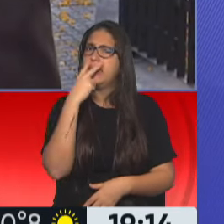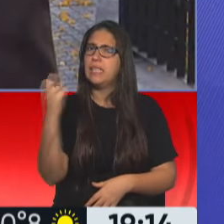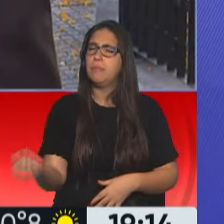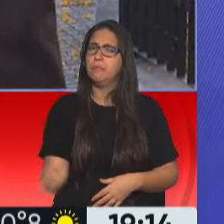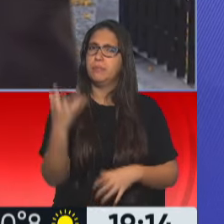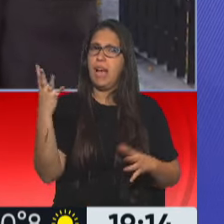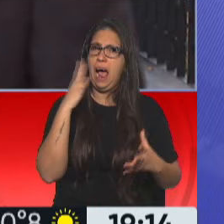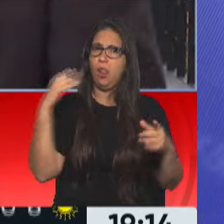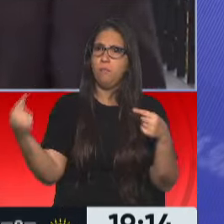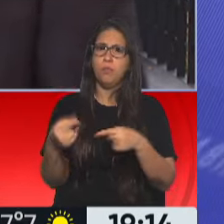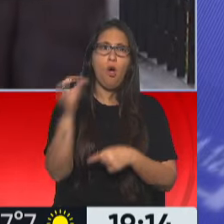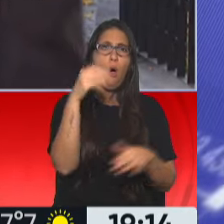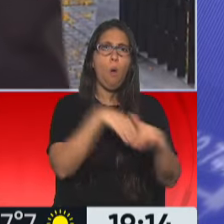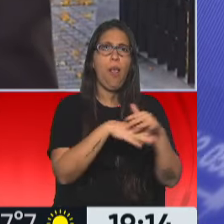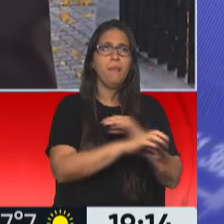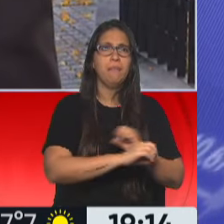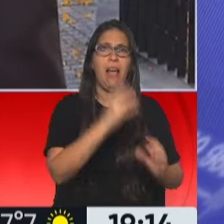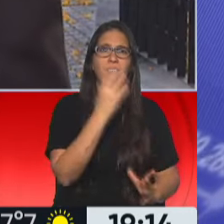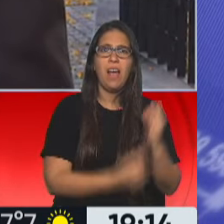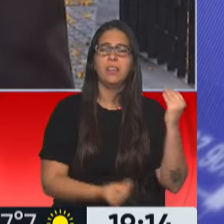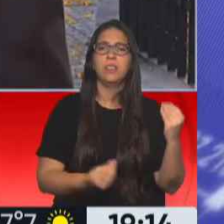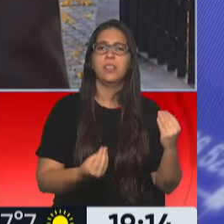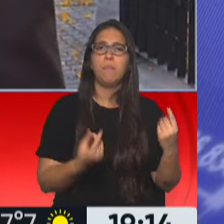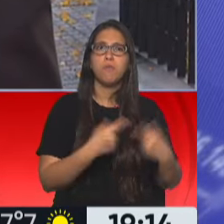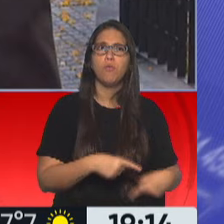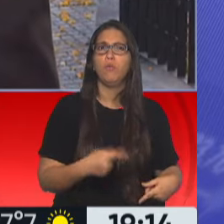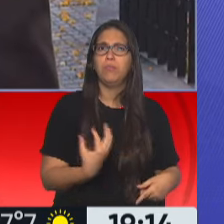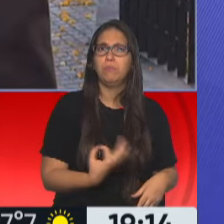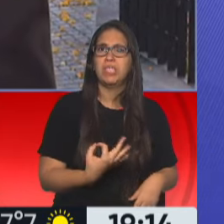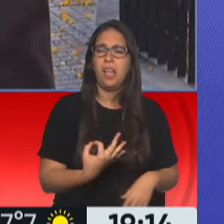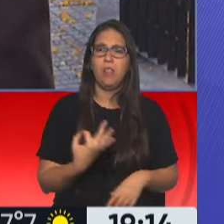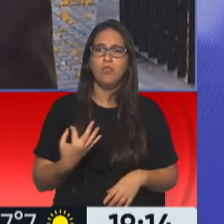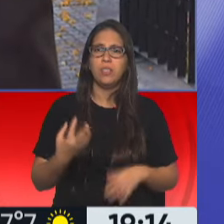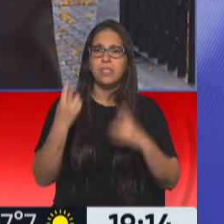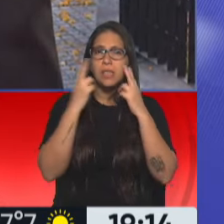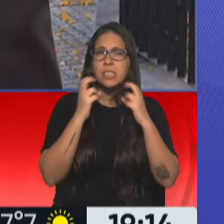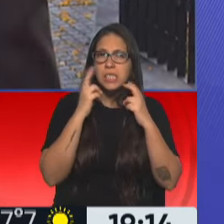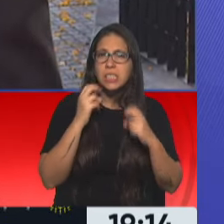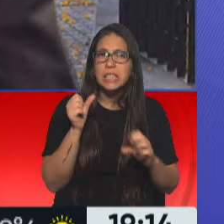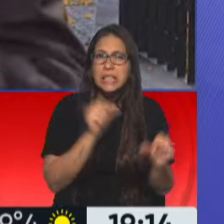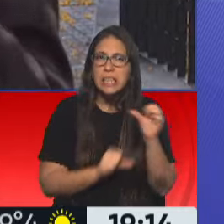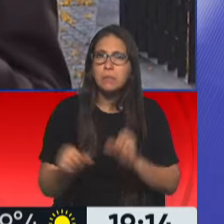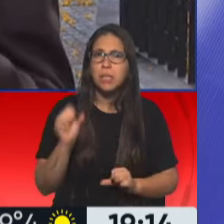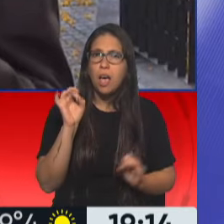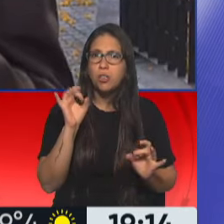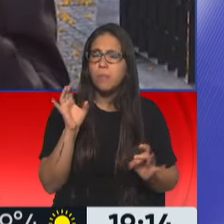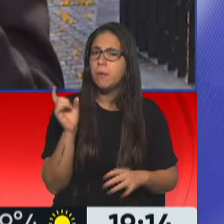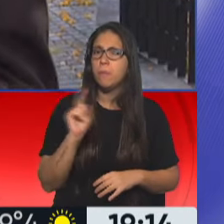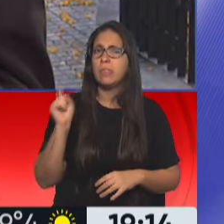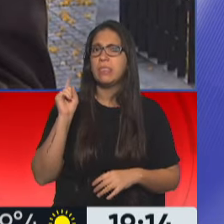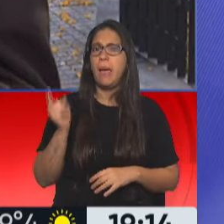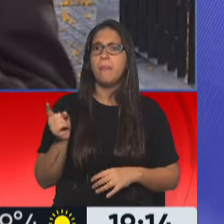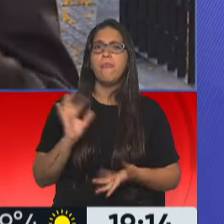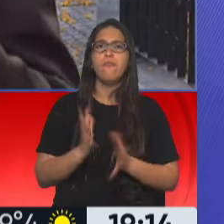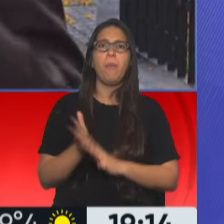haber almacenado mal un producto. Entonces la pericia no solo va a ser química, sino que va a tener componentes, por ejemplo, de higiene